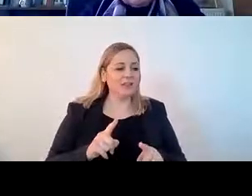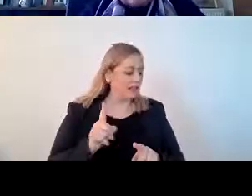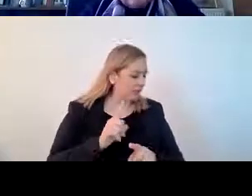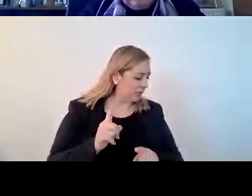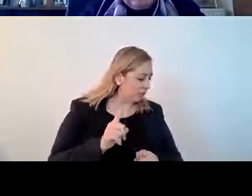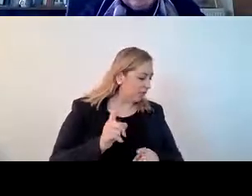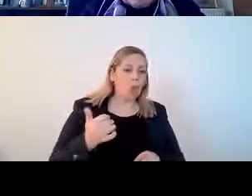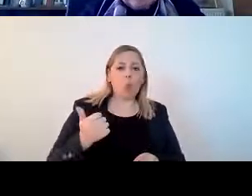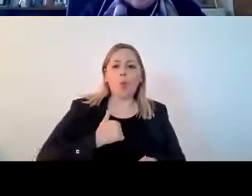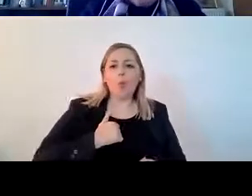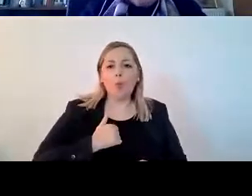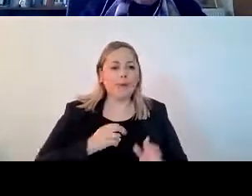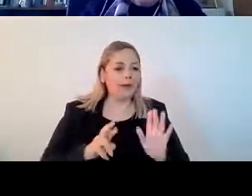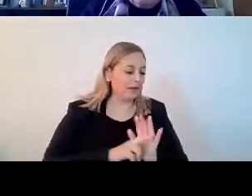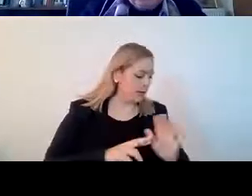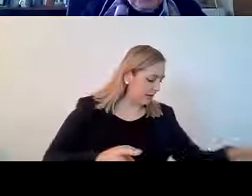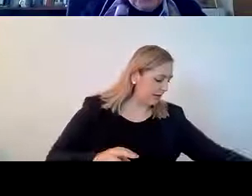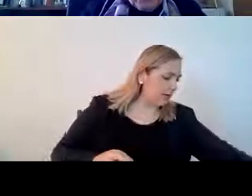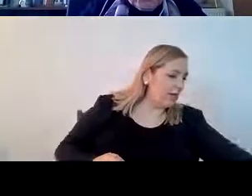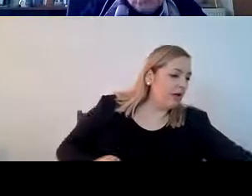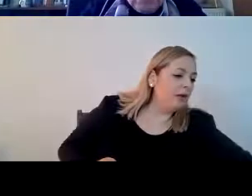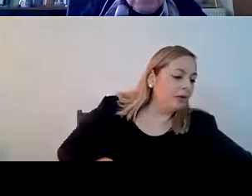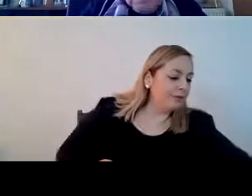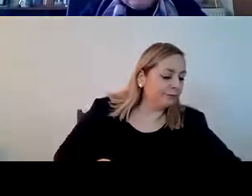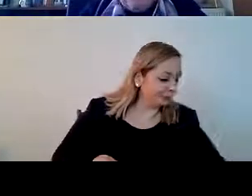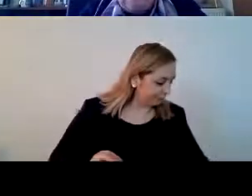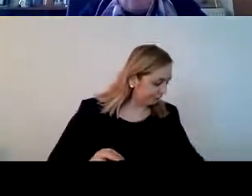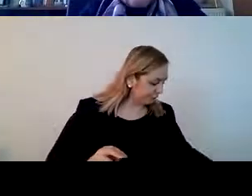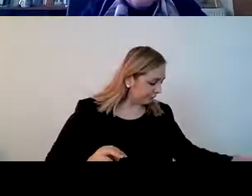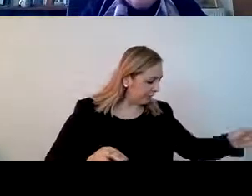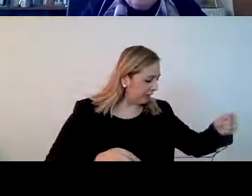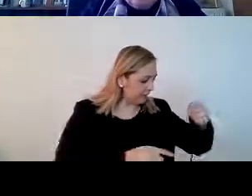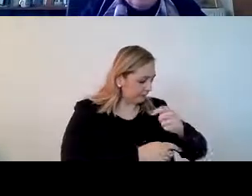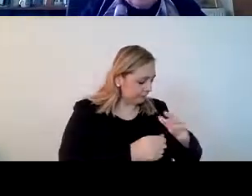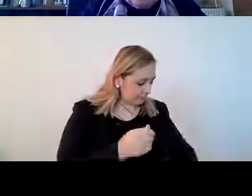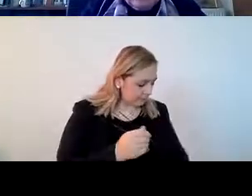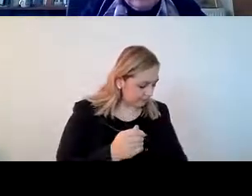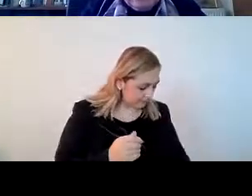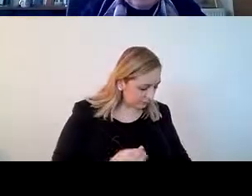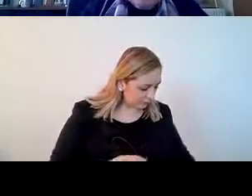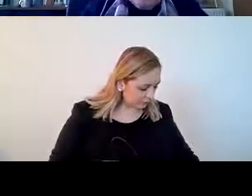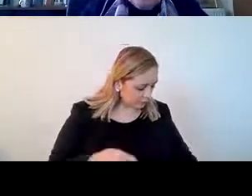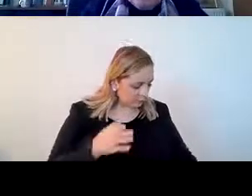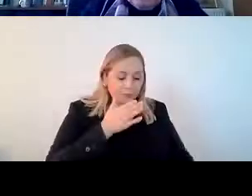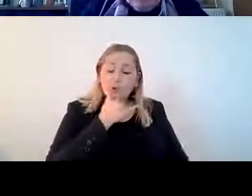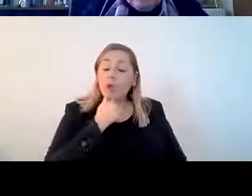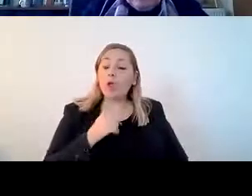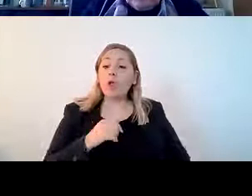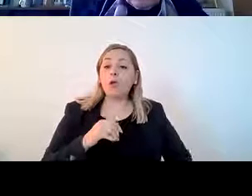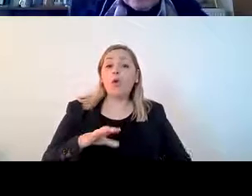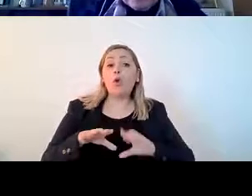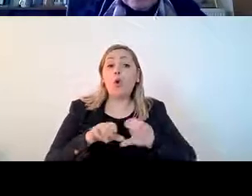reglas, no siguen promesas, no siguen instrucciones, tampoco siguen compromisos regularmente. Ustedes comprenderán